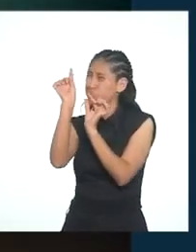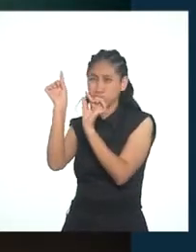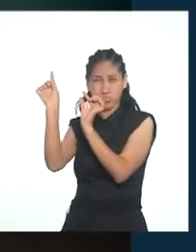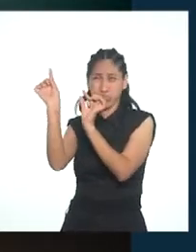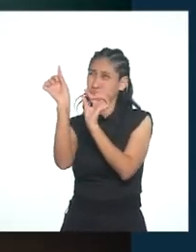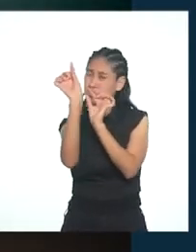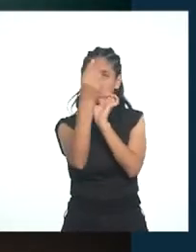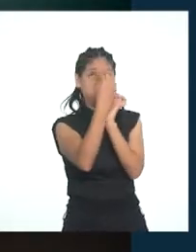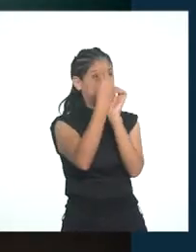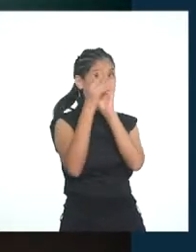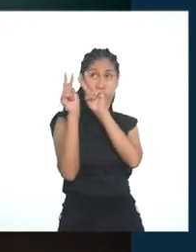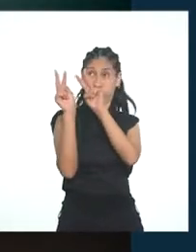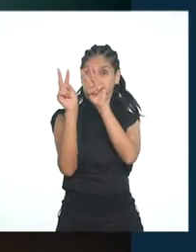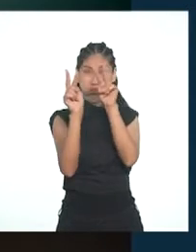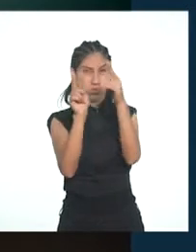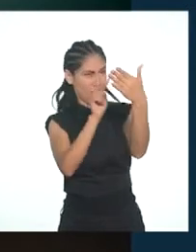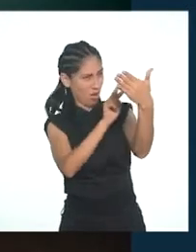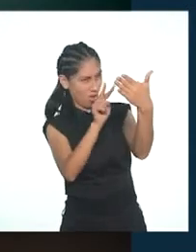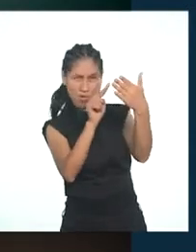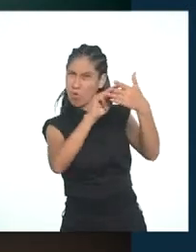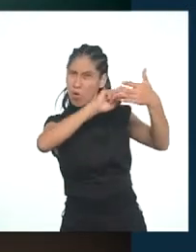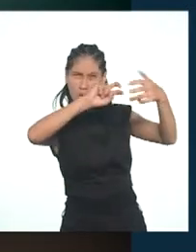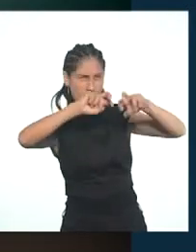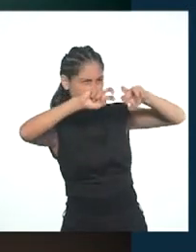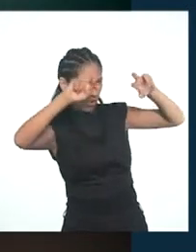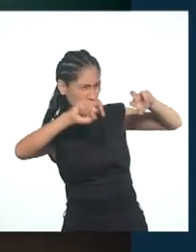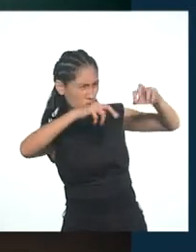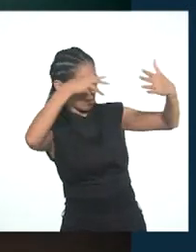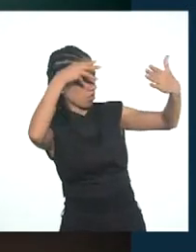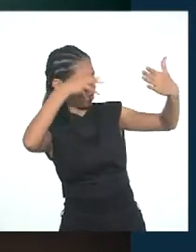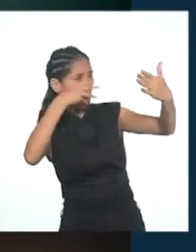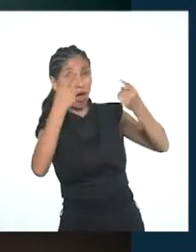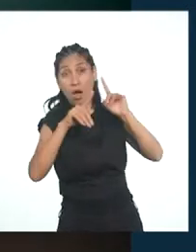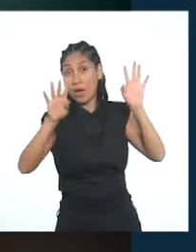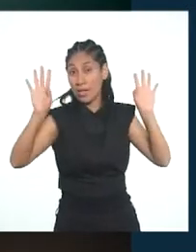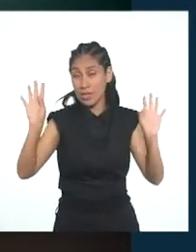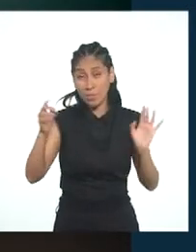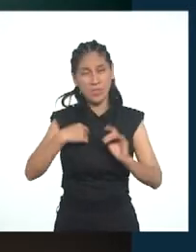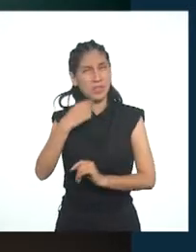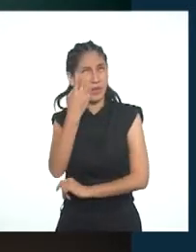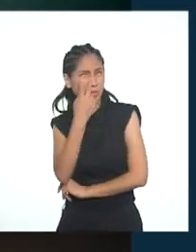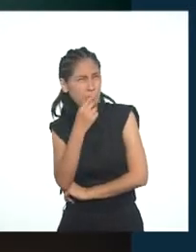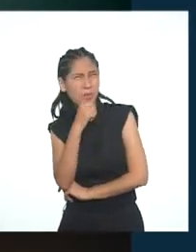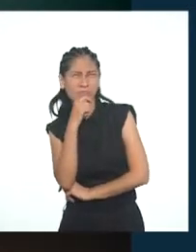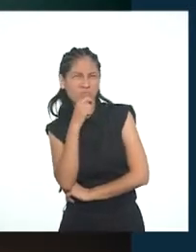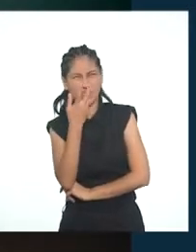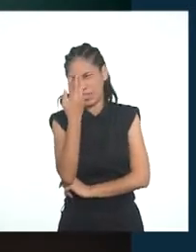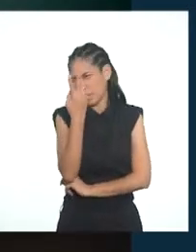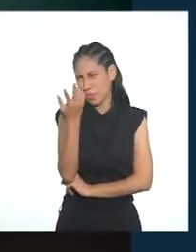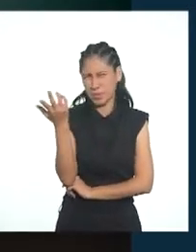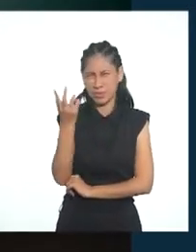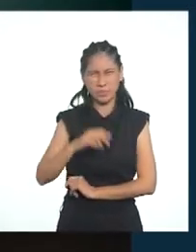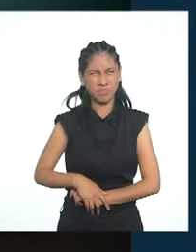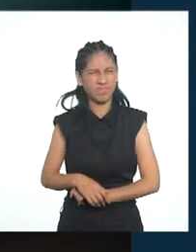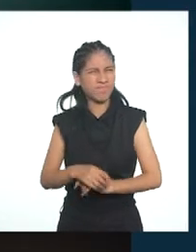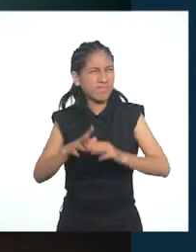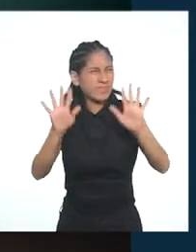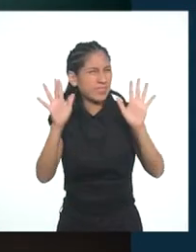poder verlo, estudiarlo. Ahora, si lo veo desde un punto de vista